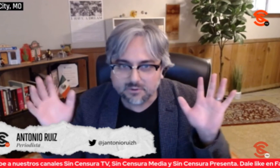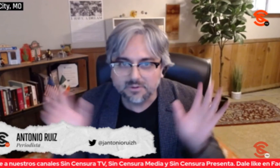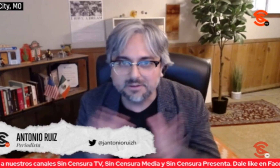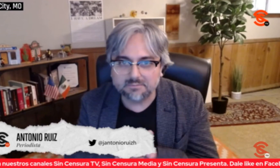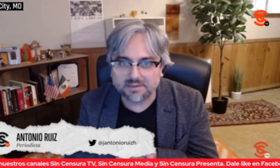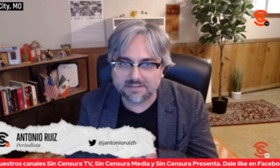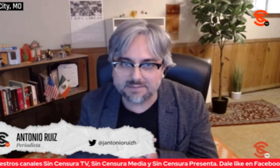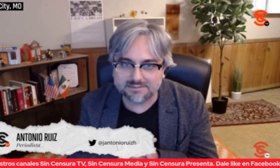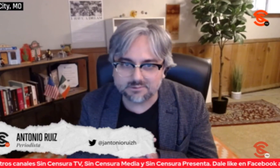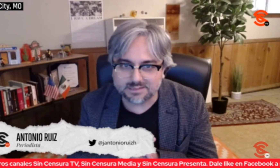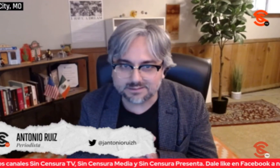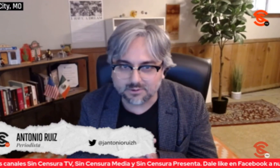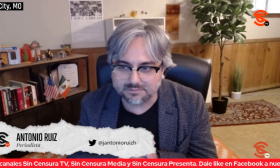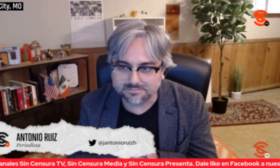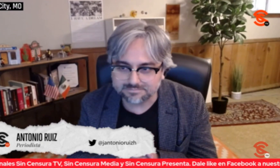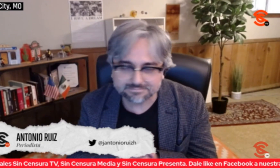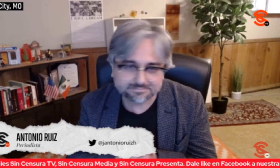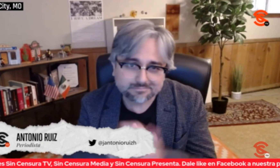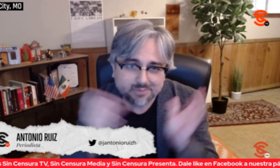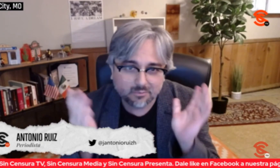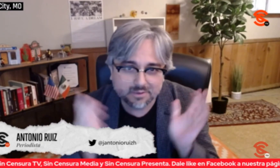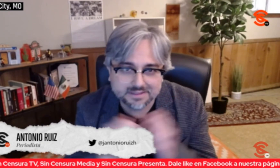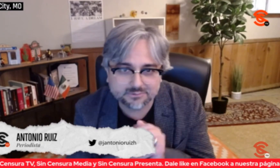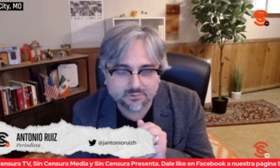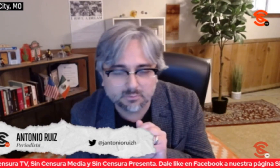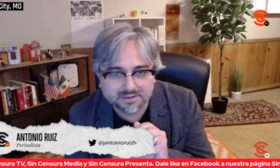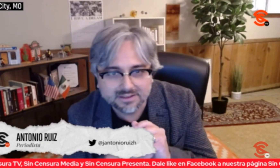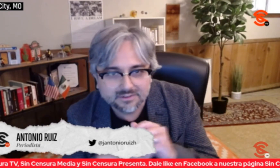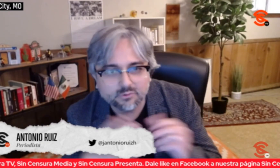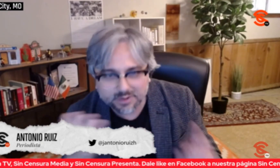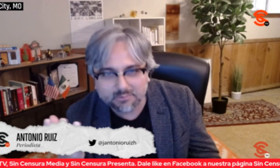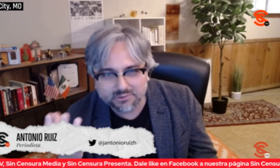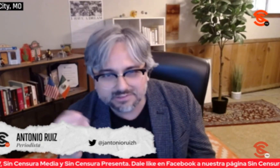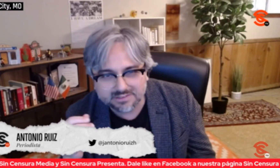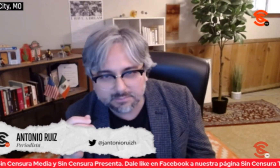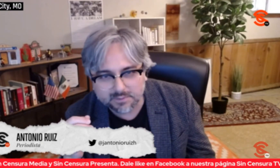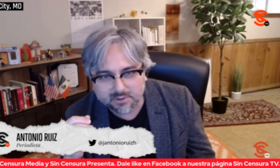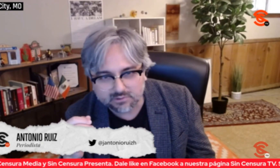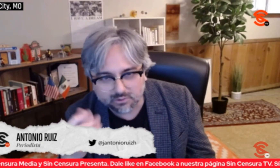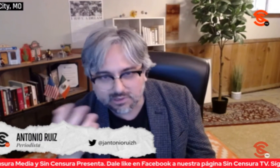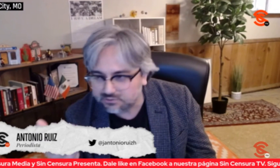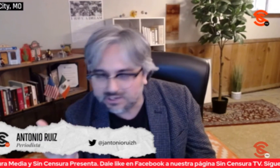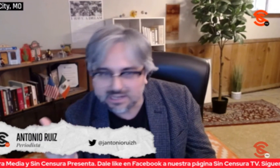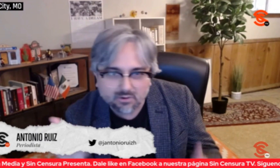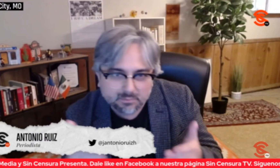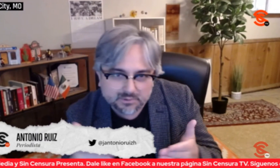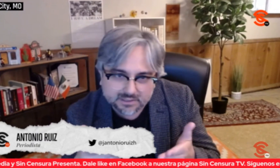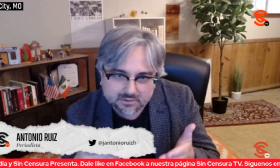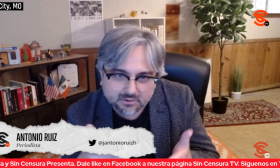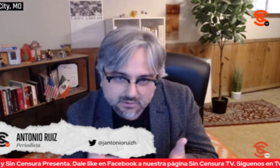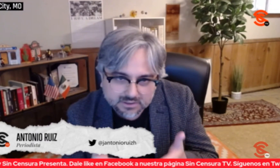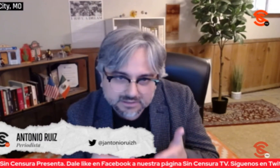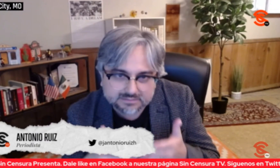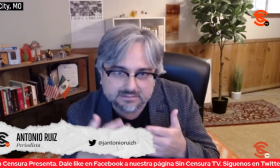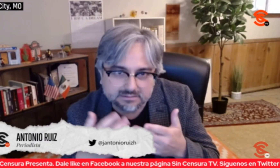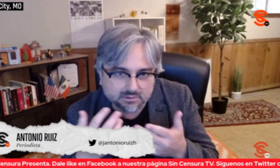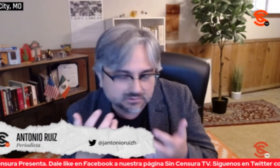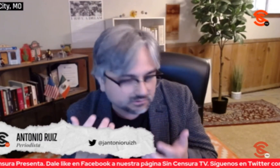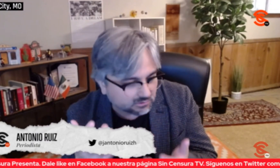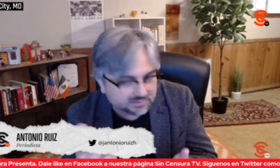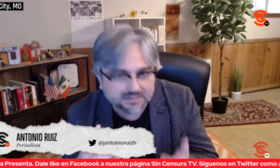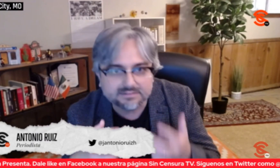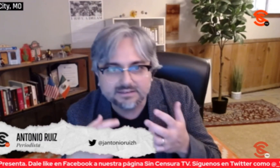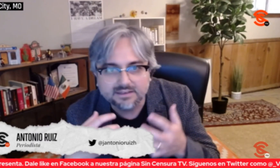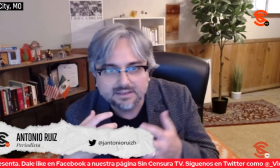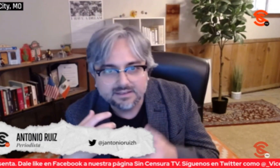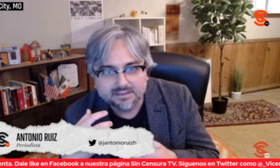que había sido mi gran maestro y mentor, no voy a dar su nombre, sufría mucho de este tipo de cosas cuando yo le cuestionaba, no, pero es que yo creo que esta